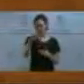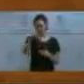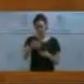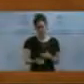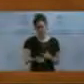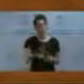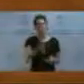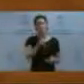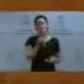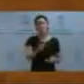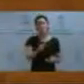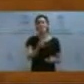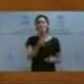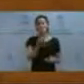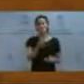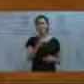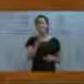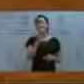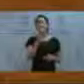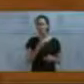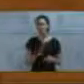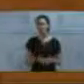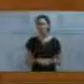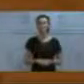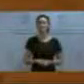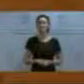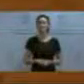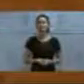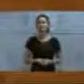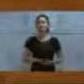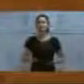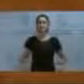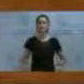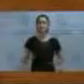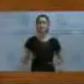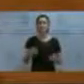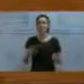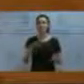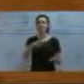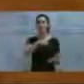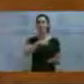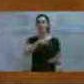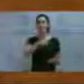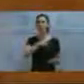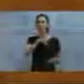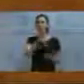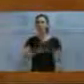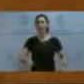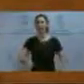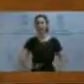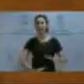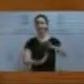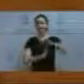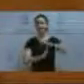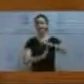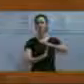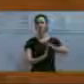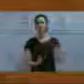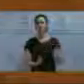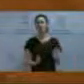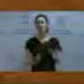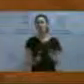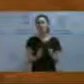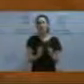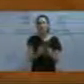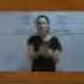difícil y especialmente complicado. No apto para gente pasiva ni para gente